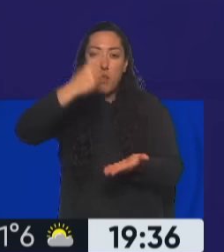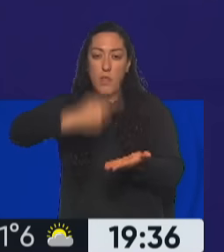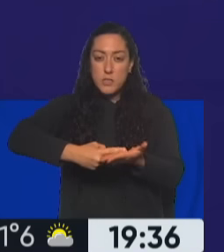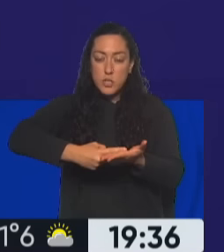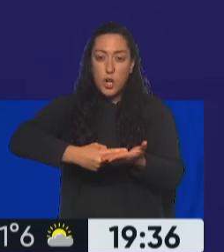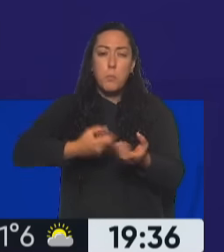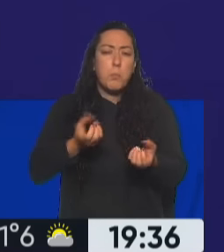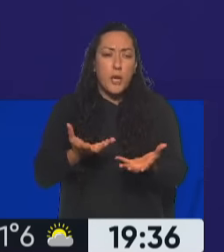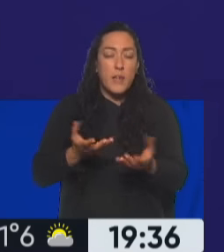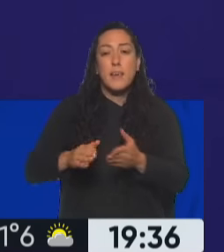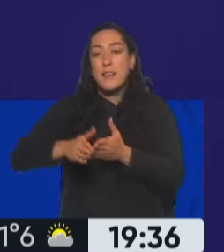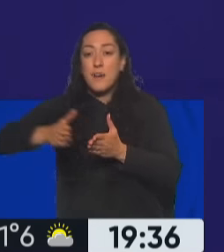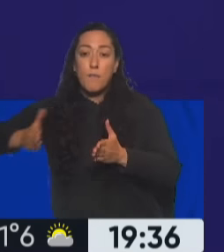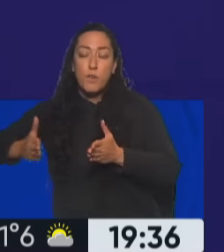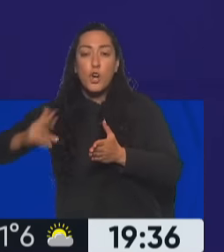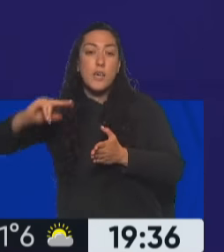va a ser directamente sobre